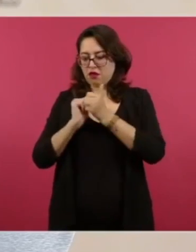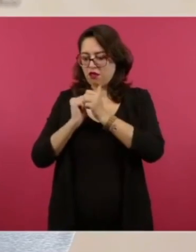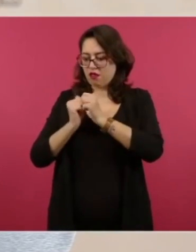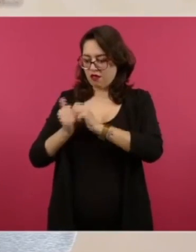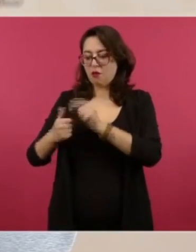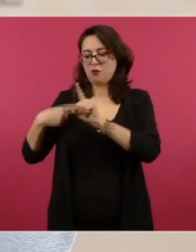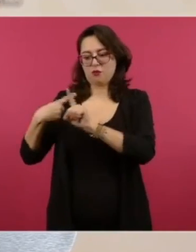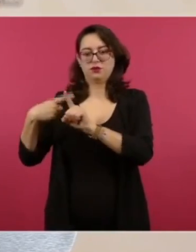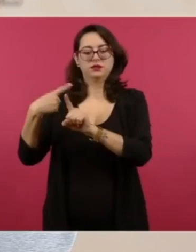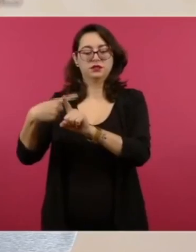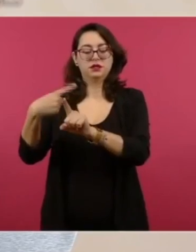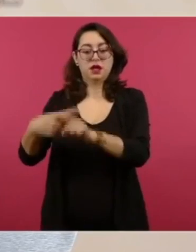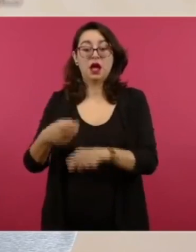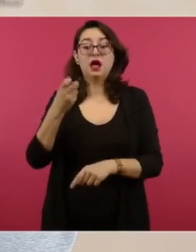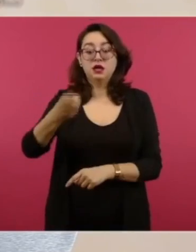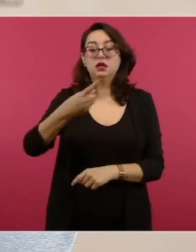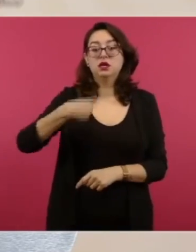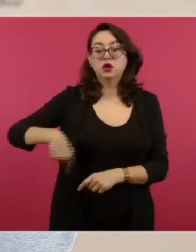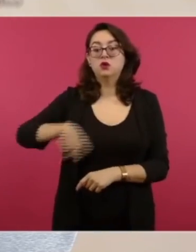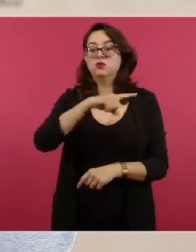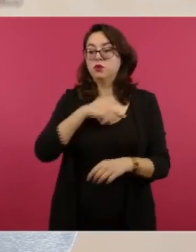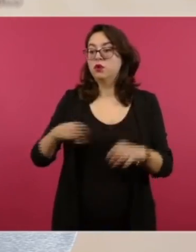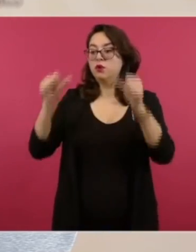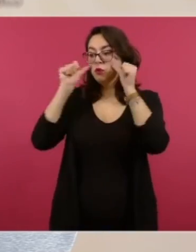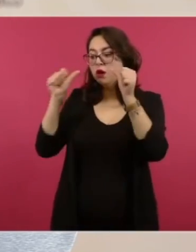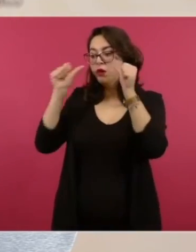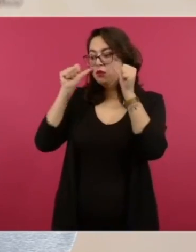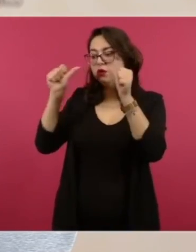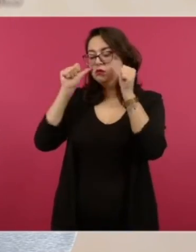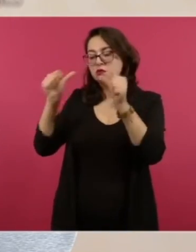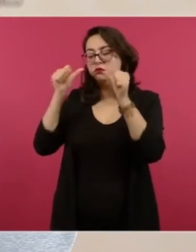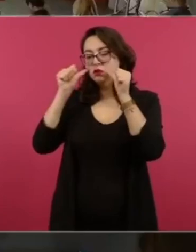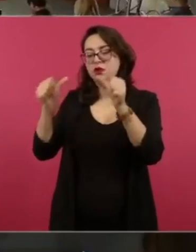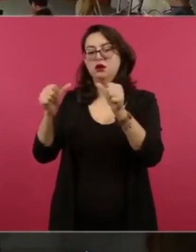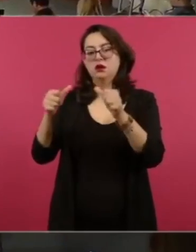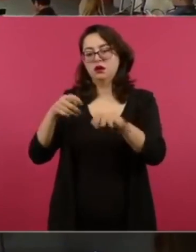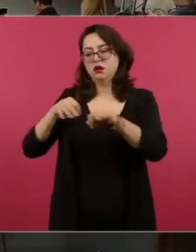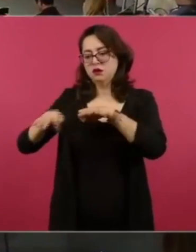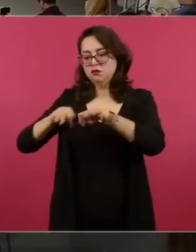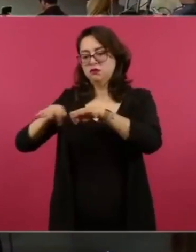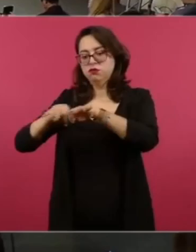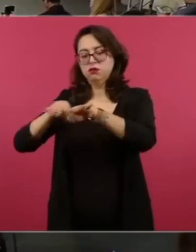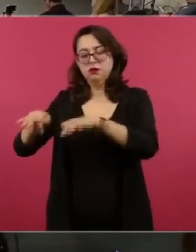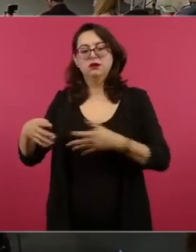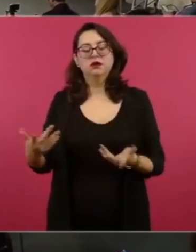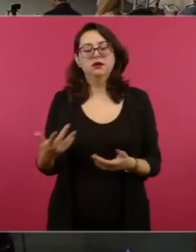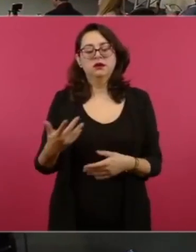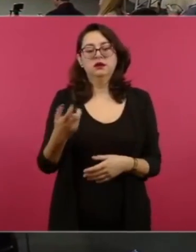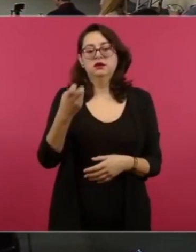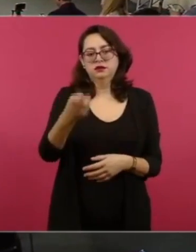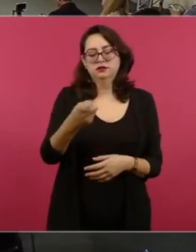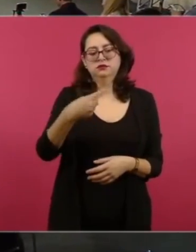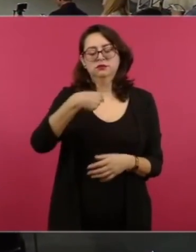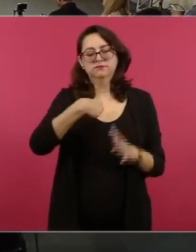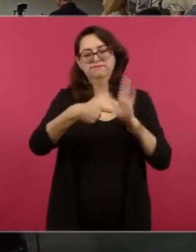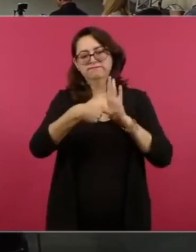Y es lo que estamos haciendo. Pero te hablo de homicidios, te hablo del índice de